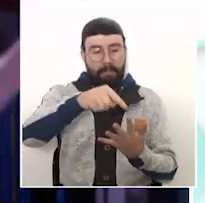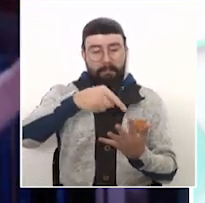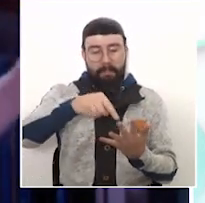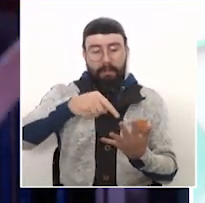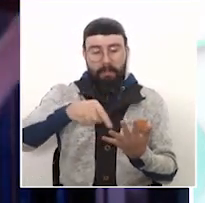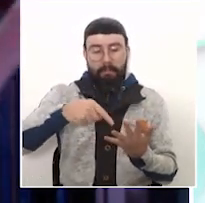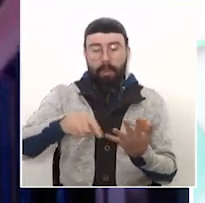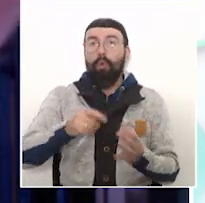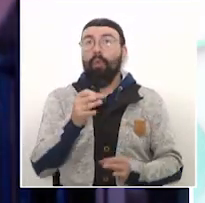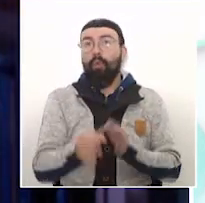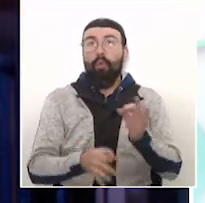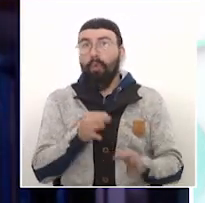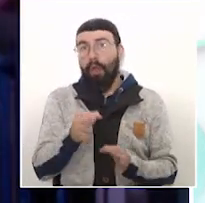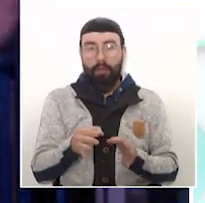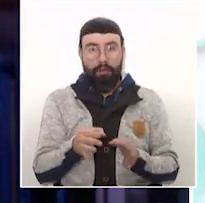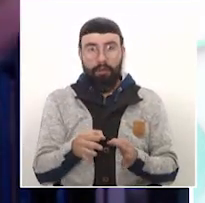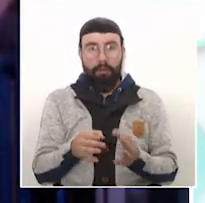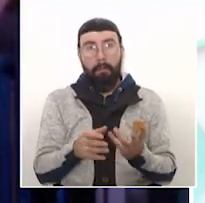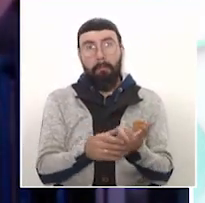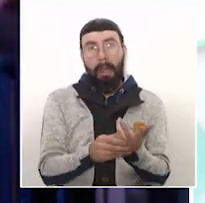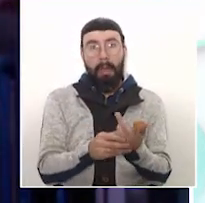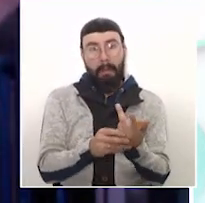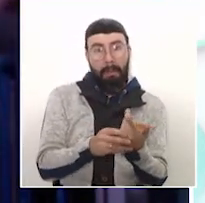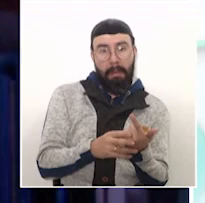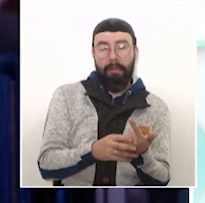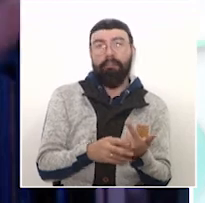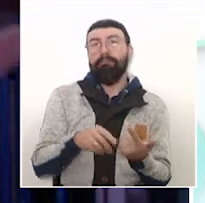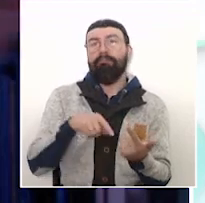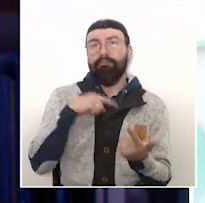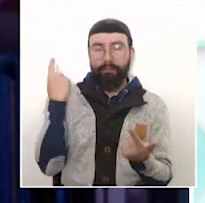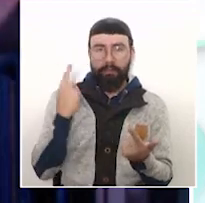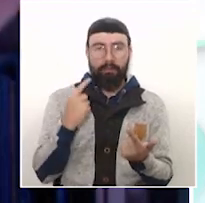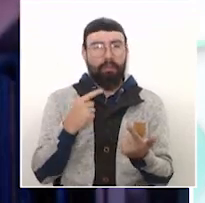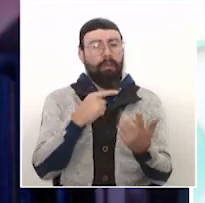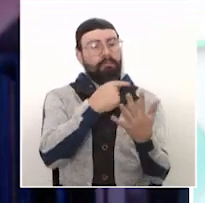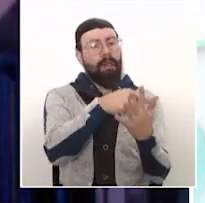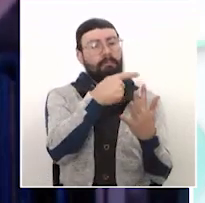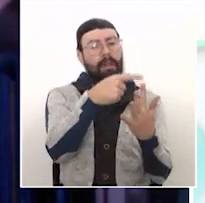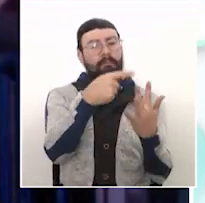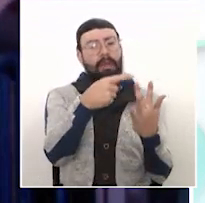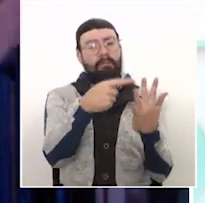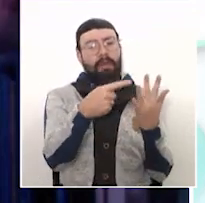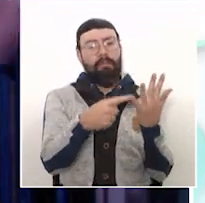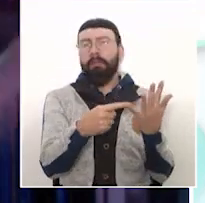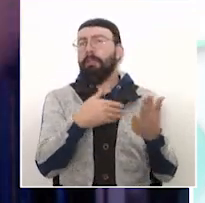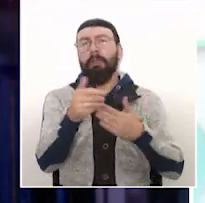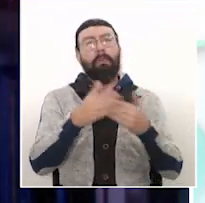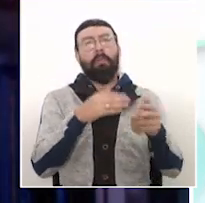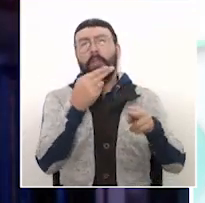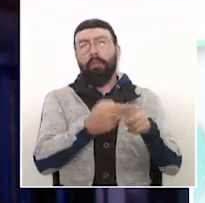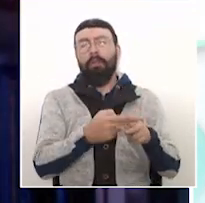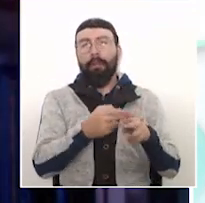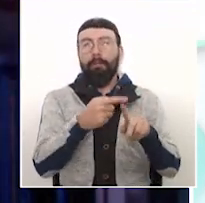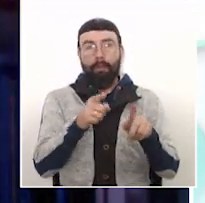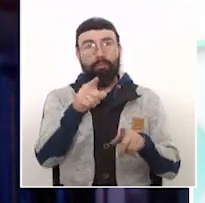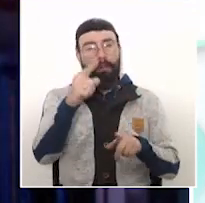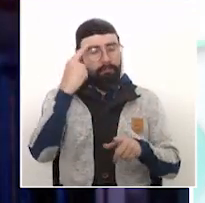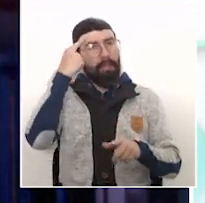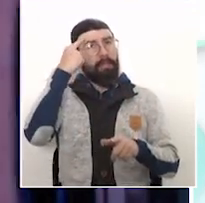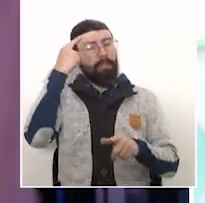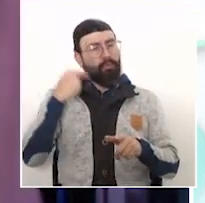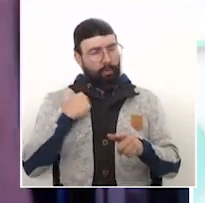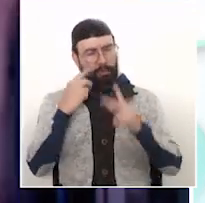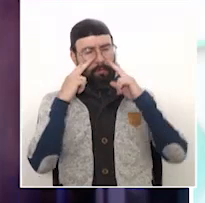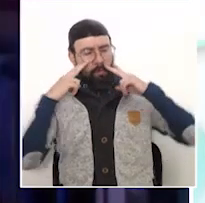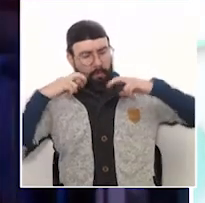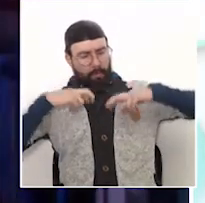si no la mano es disfuncional. Cada dedito, no importa el nombre que pongamos en cada dedo, te va a recordar siempre que lo pongas para examinarte si